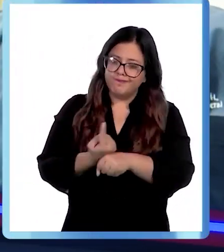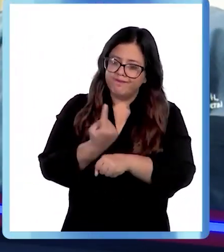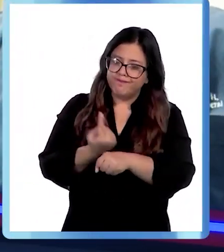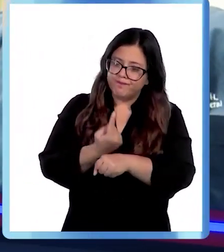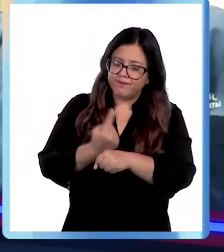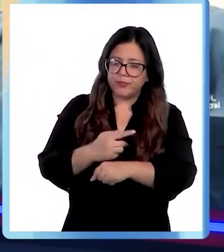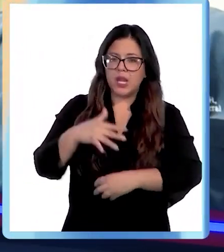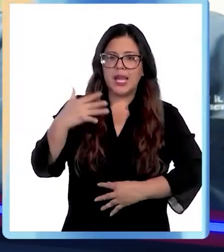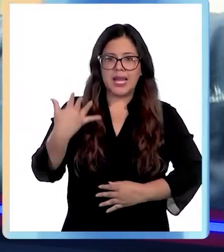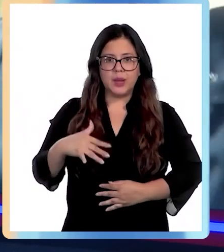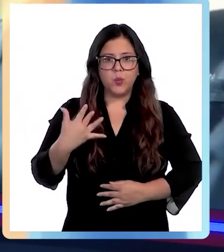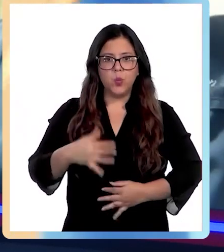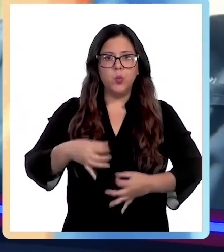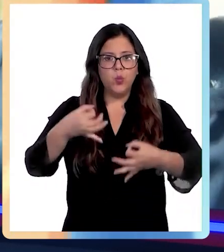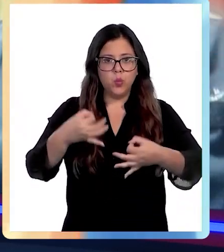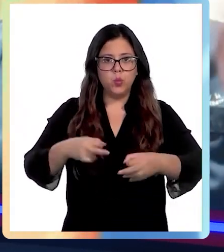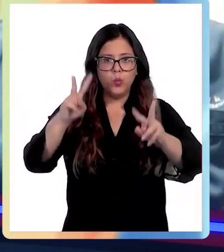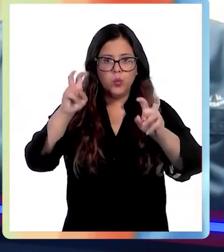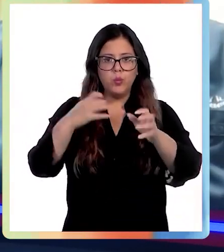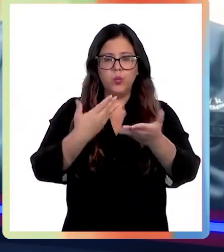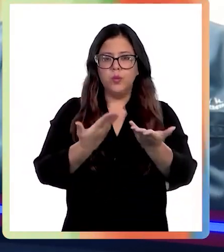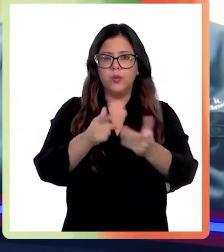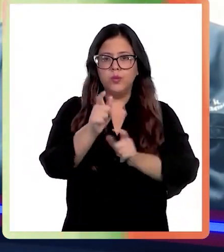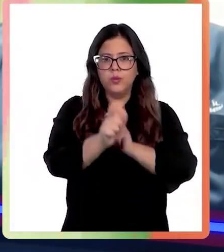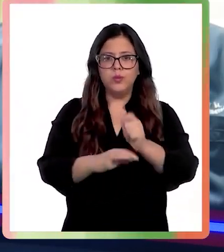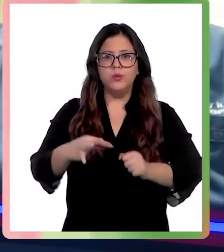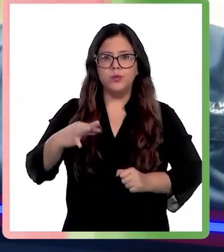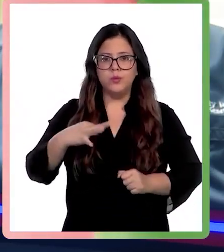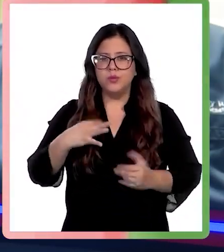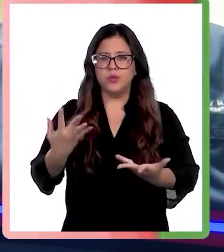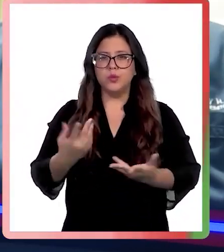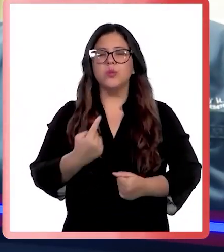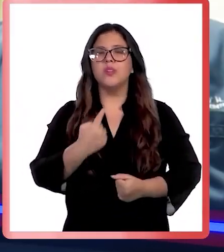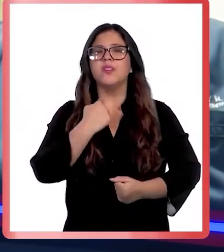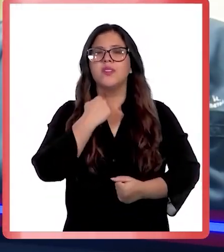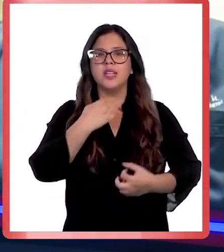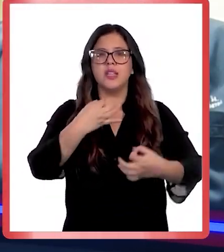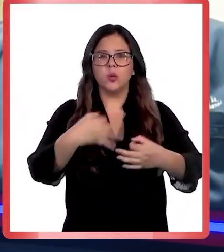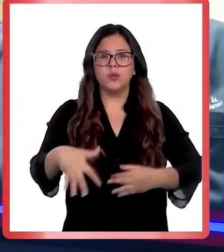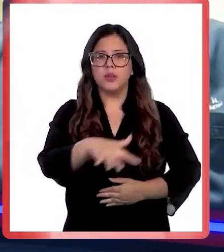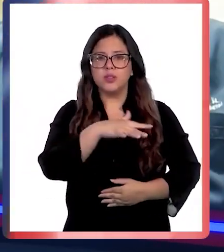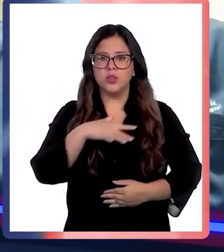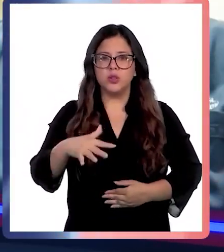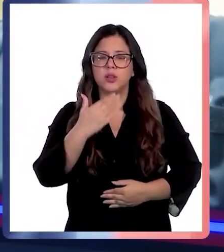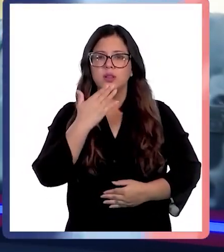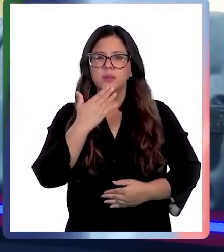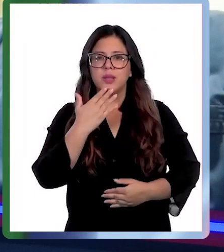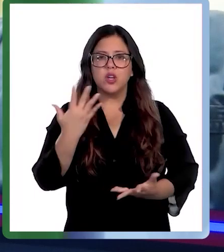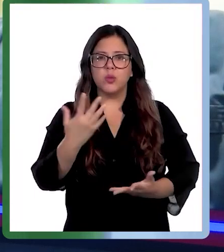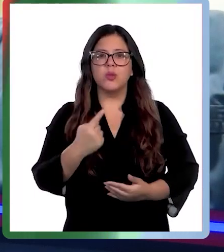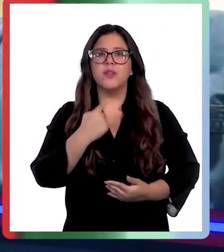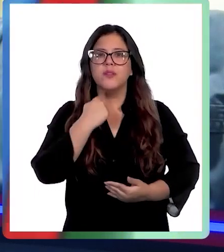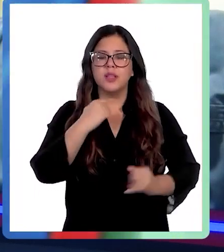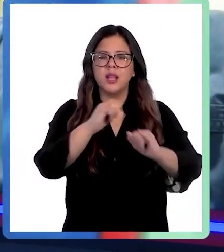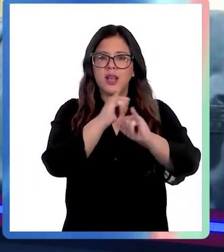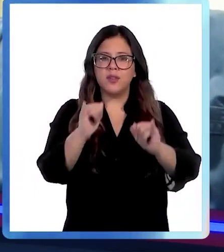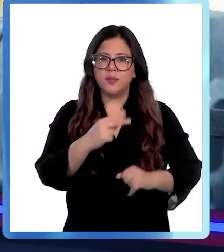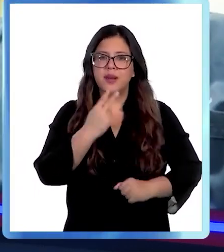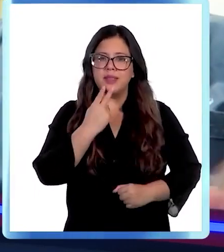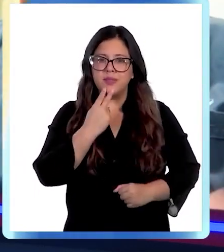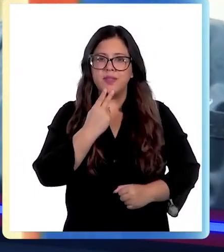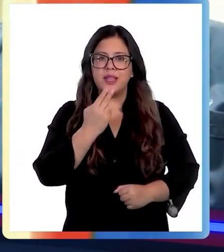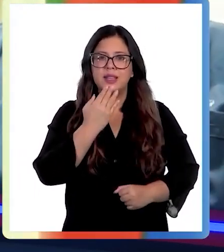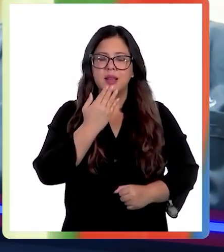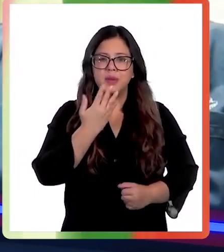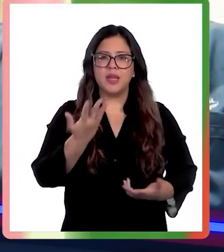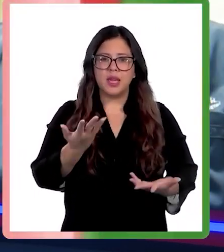conversación importantes para abordar en la ciudadanía. Cómo ha afectado en nuestros ecosistemas, cómo ha afectado en nuestra forma de vivir y